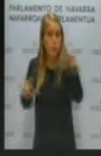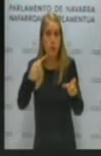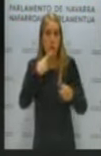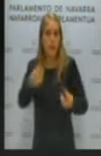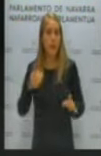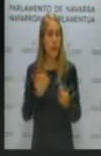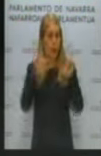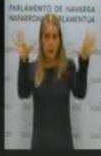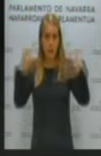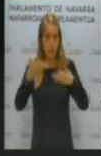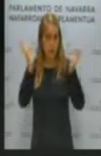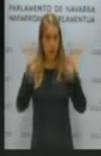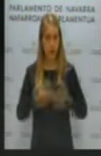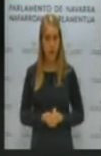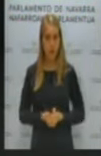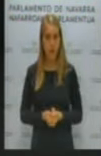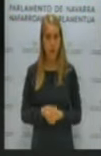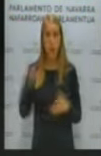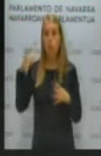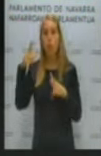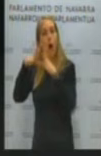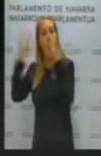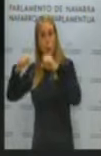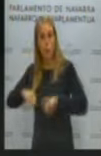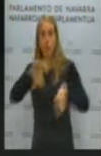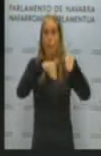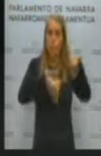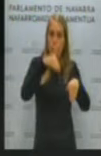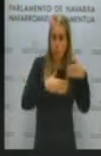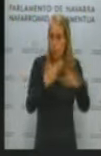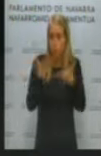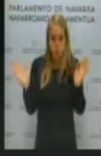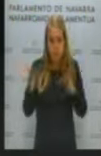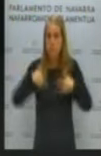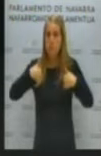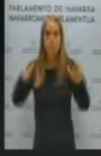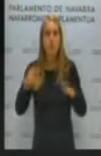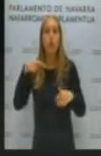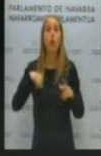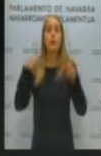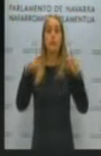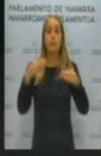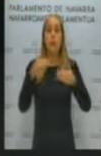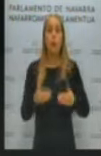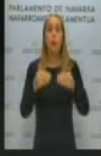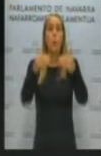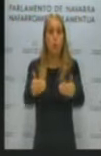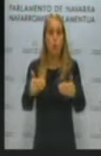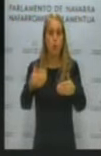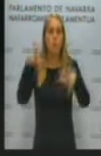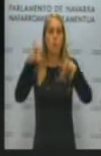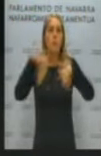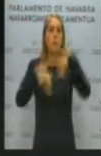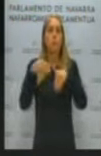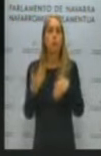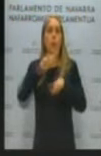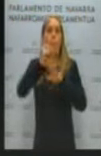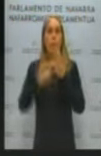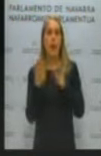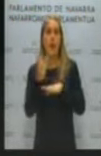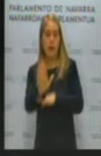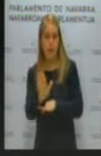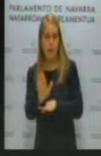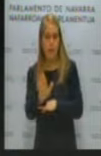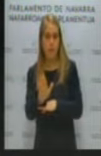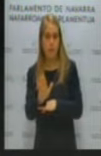libremente además. Usted tiene el acuerdo que tiene, usted ha votado lo que ha votado y yo espero que el próximo pleno que vendrá esa proposición de ley, usted vote